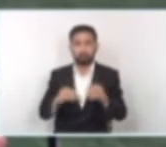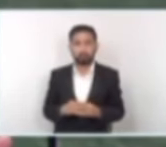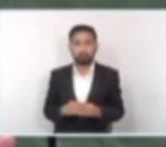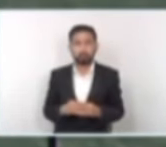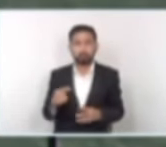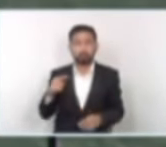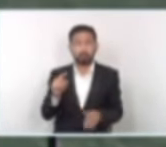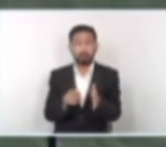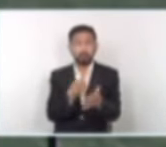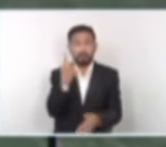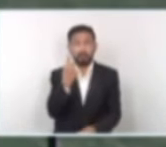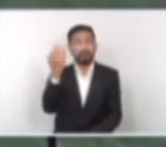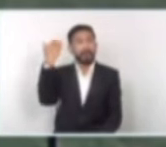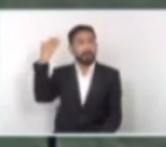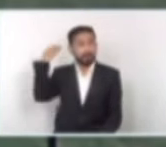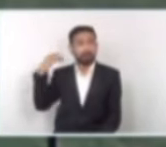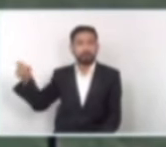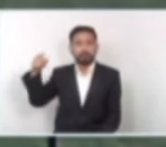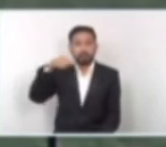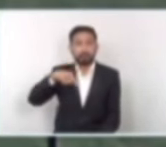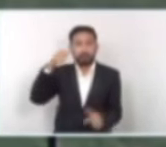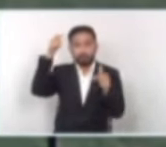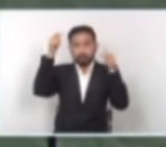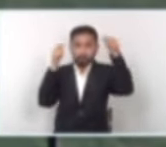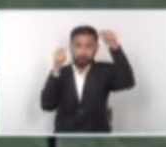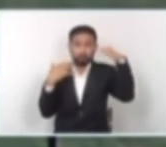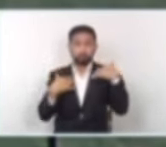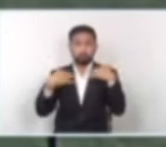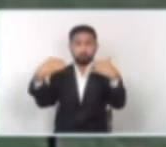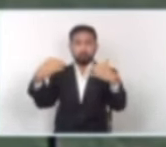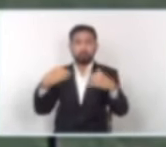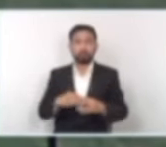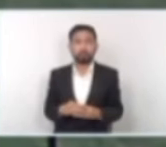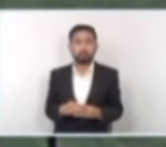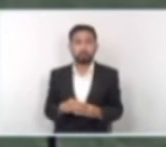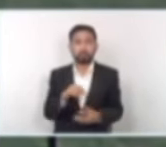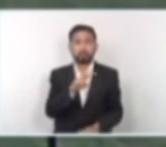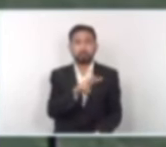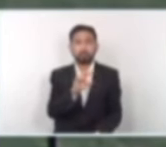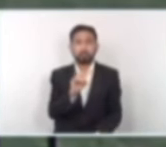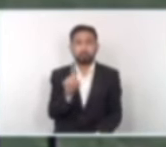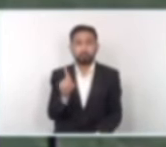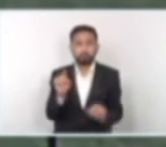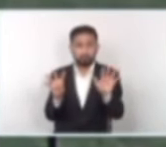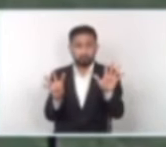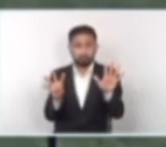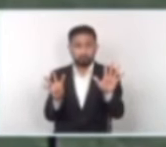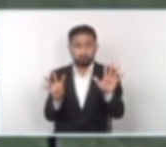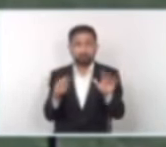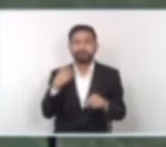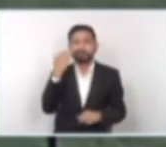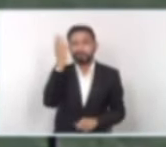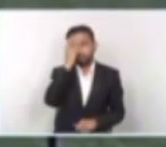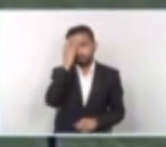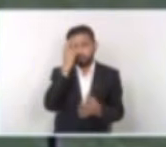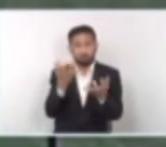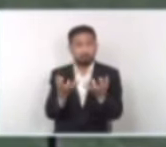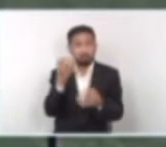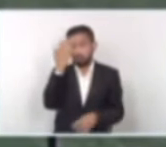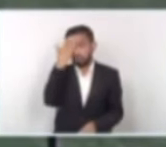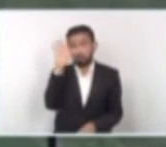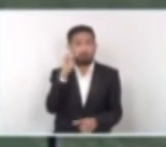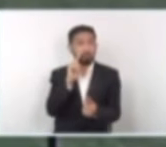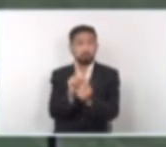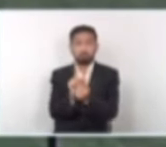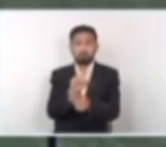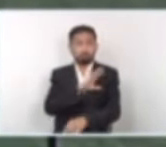cuando vine por primera vez a la Asamblea General de las Naciones Unidas en 2019, sé que muchos no conocían El Salvador